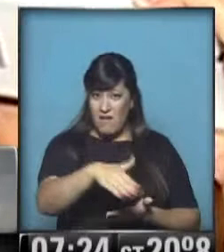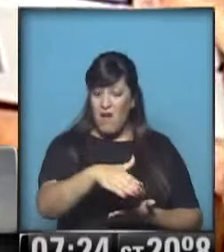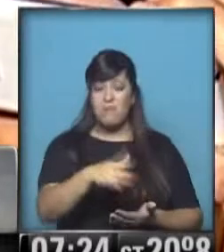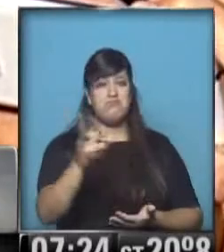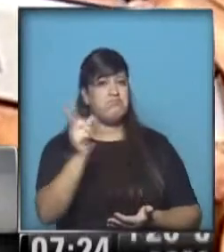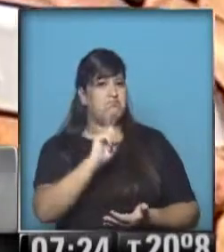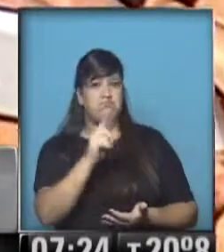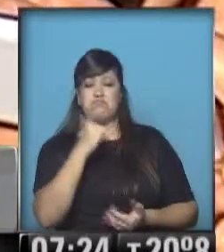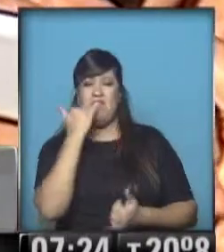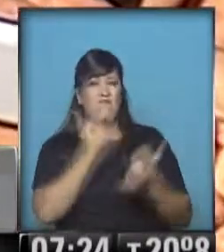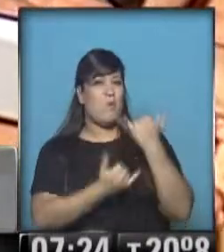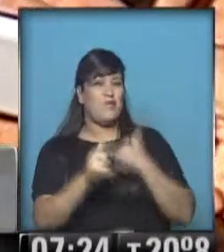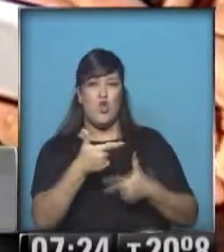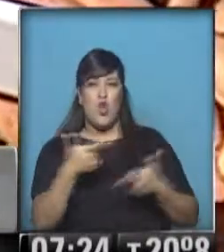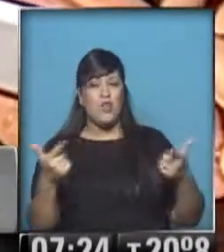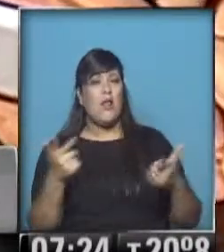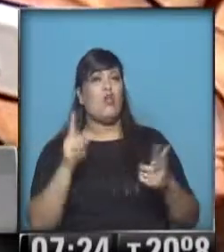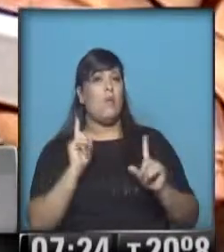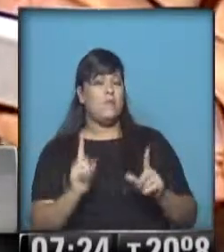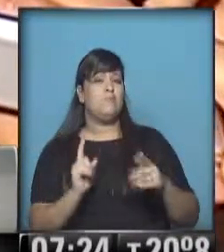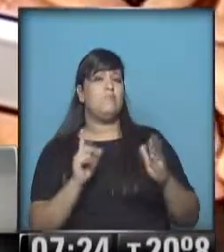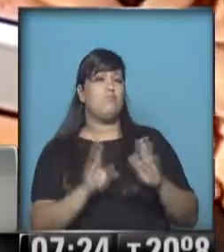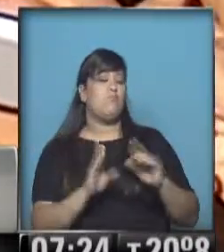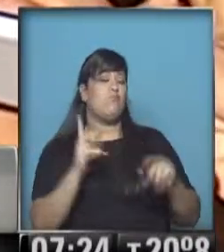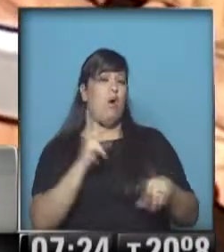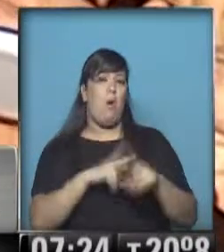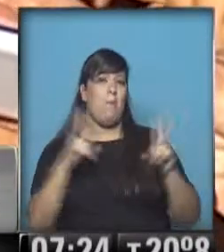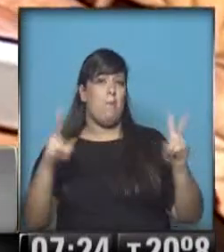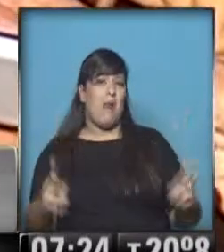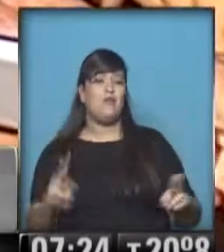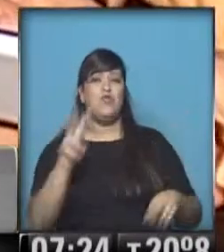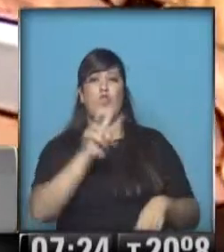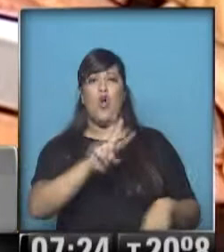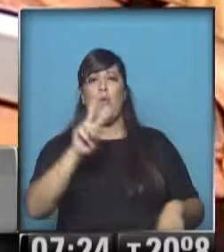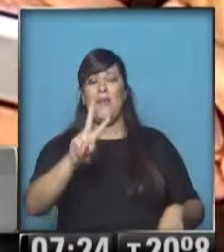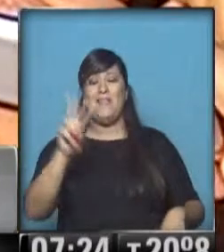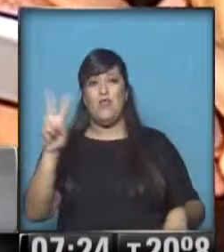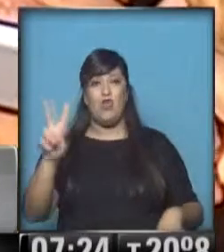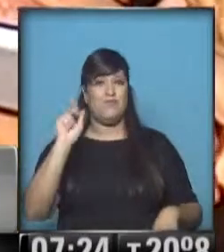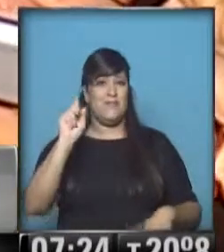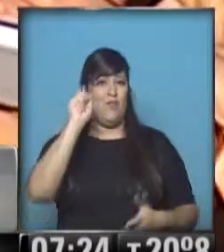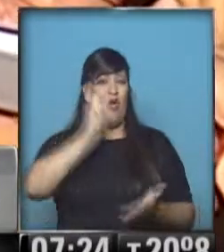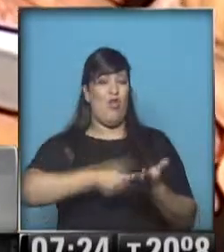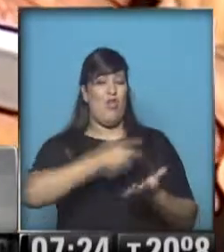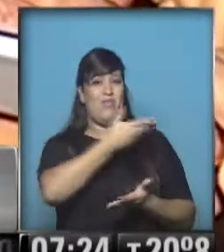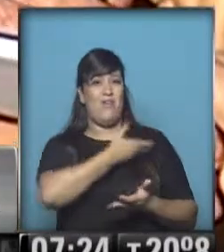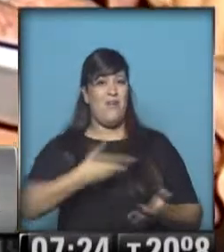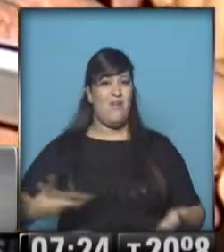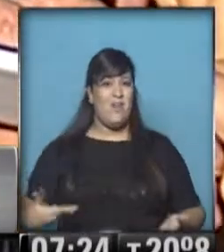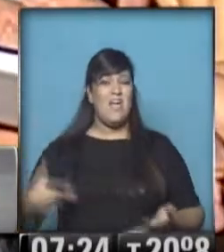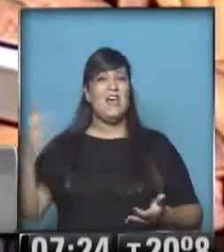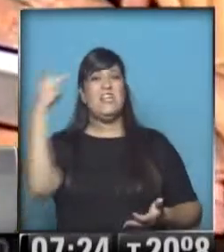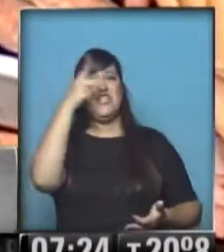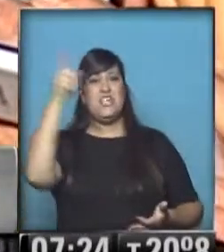está trabajando dentro del marco de los propios plazos que estableció el 222, que fue un decreto dictado por Néstor